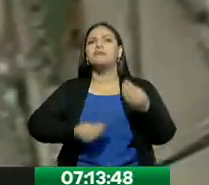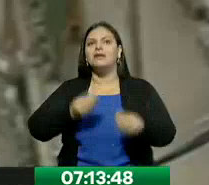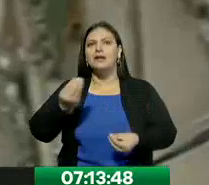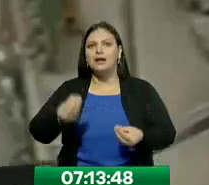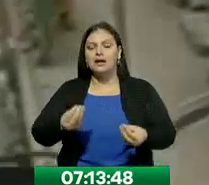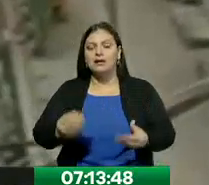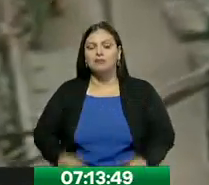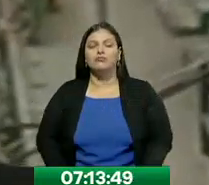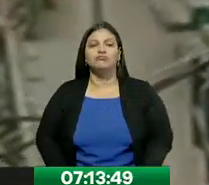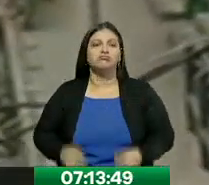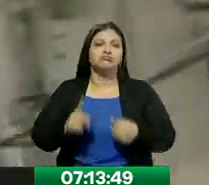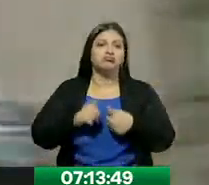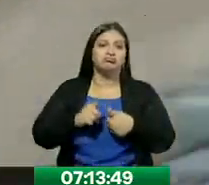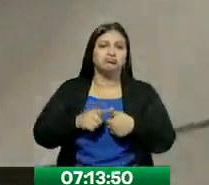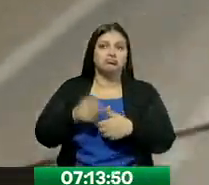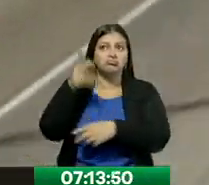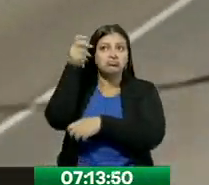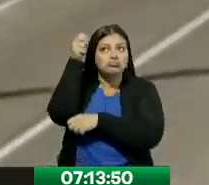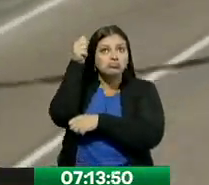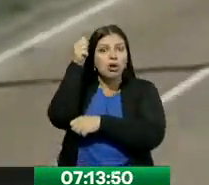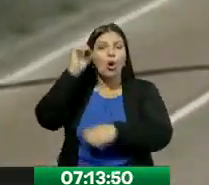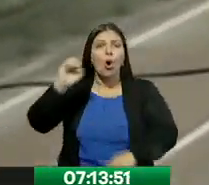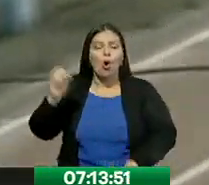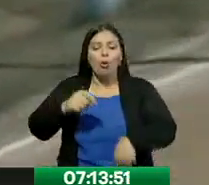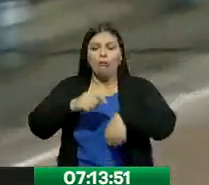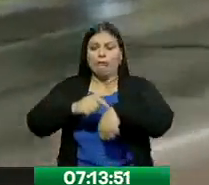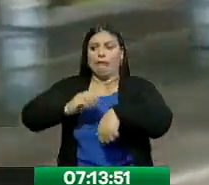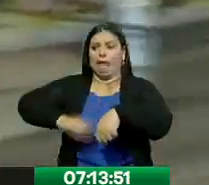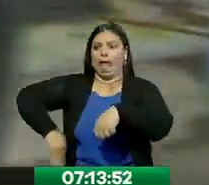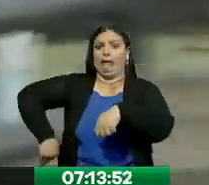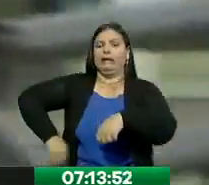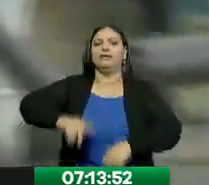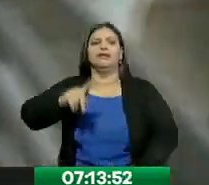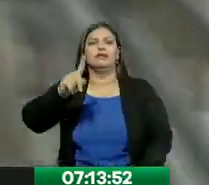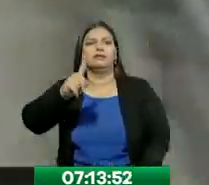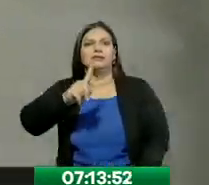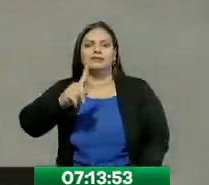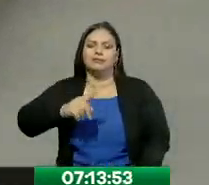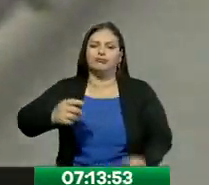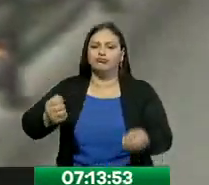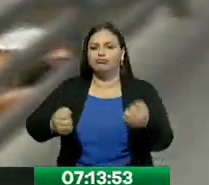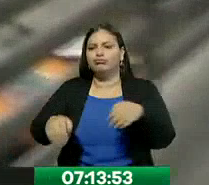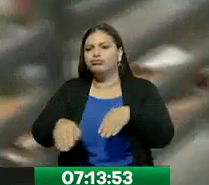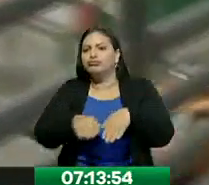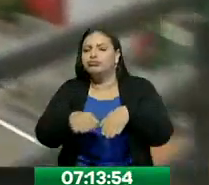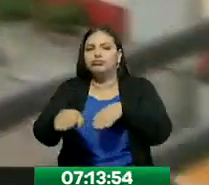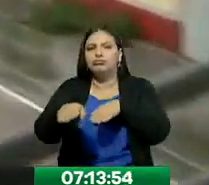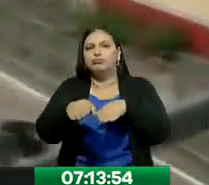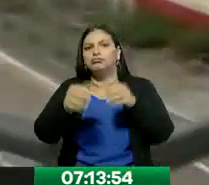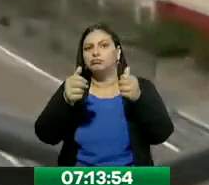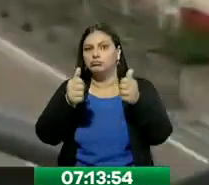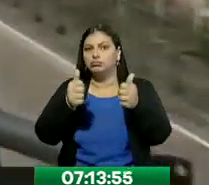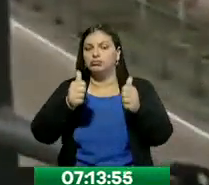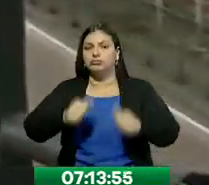manera evitar contratiempos al momento de dirigirse hacia sus lugares de destino.